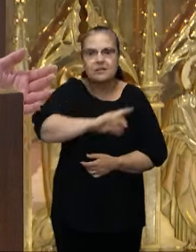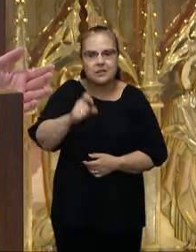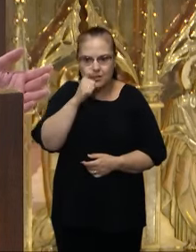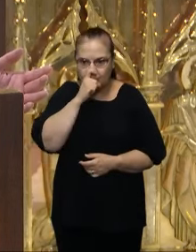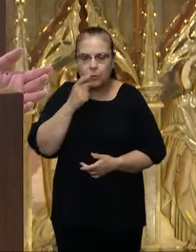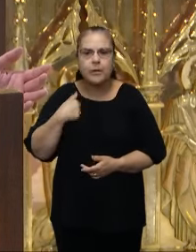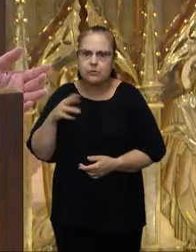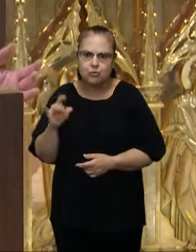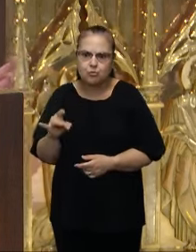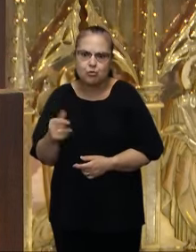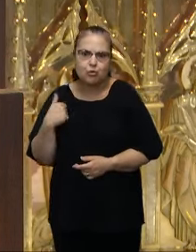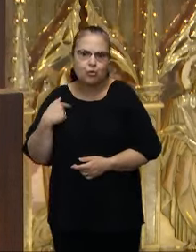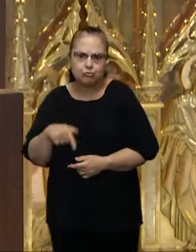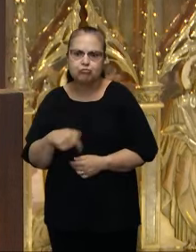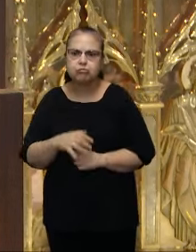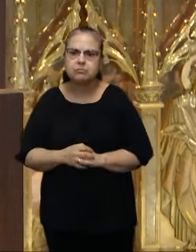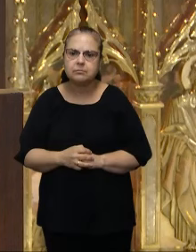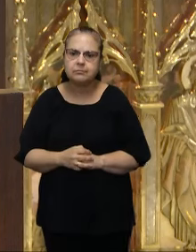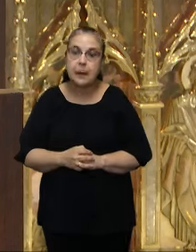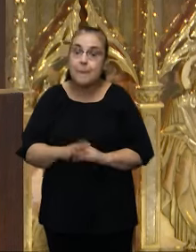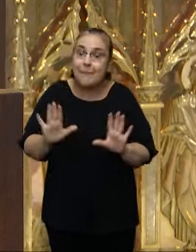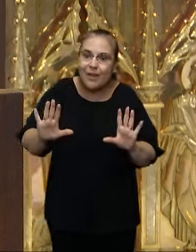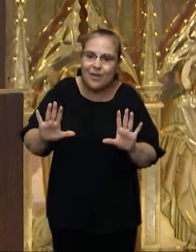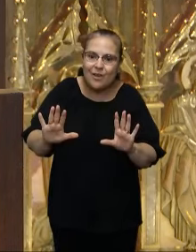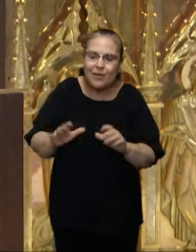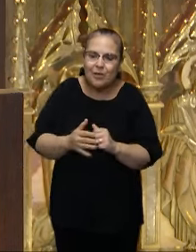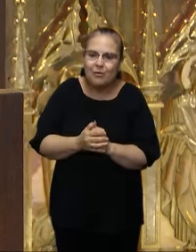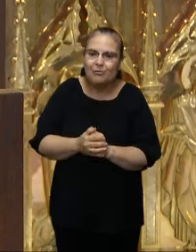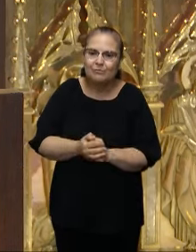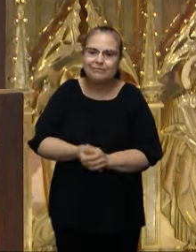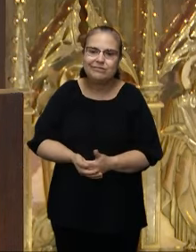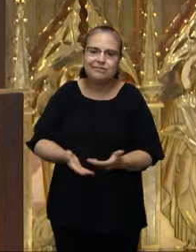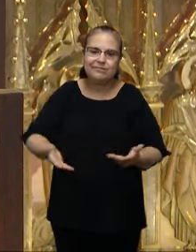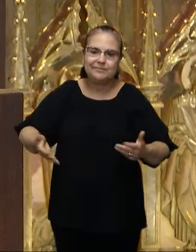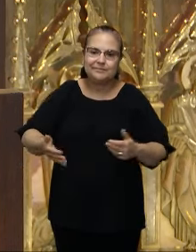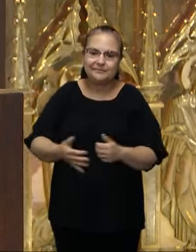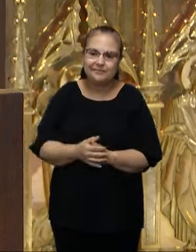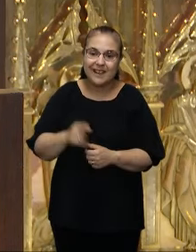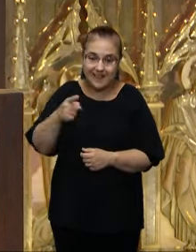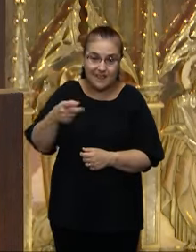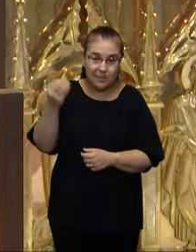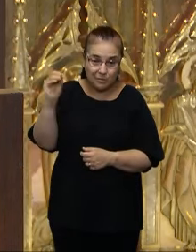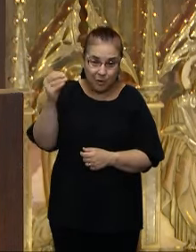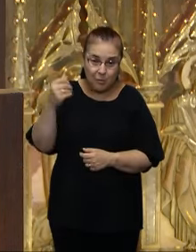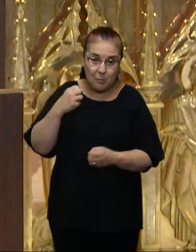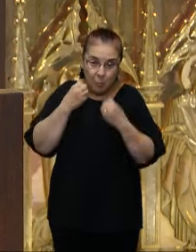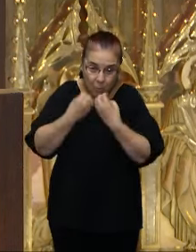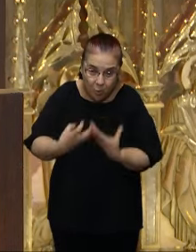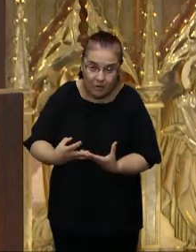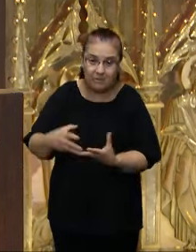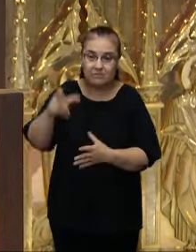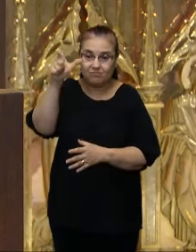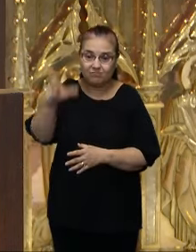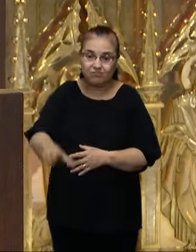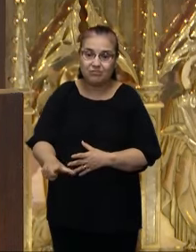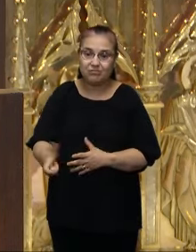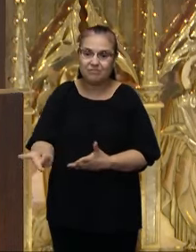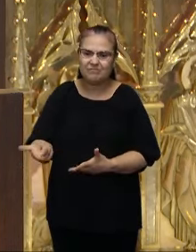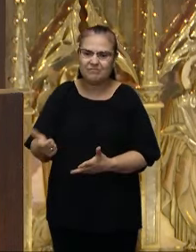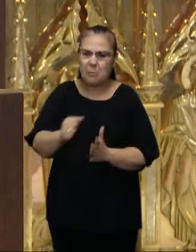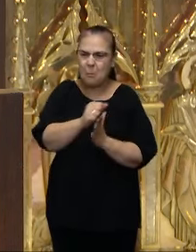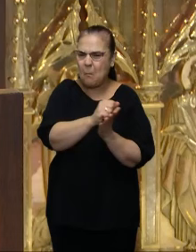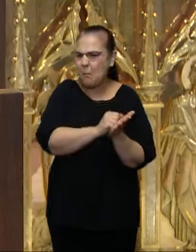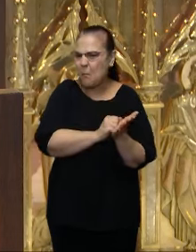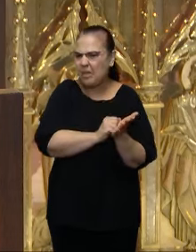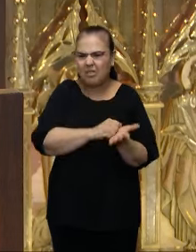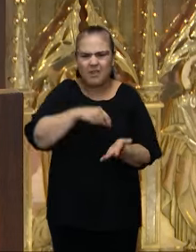ya lo sé. Pero aún así, ese muchacho, buena gente, sentía un gran